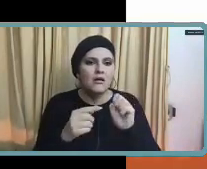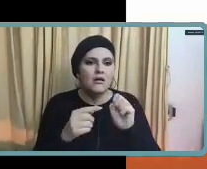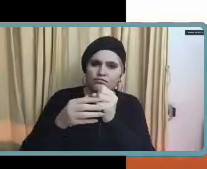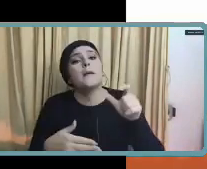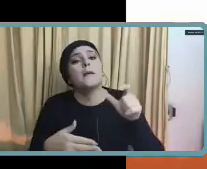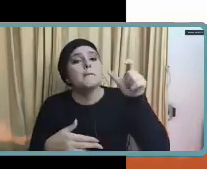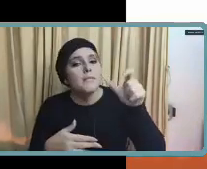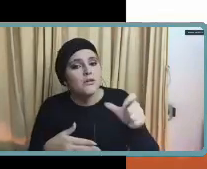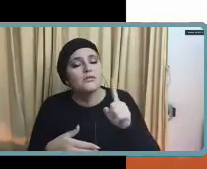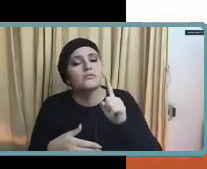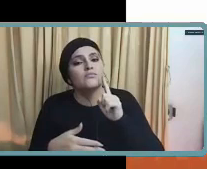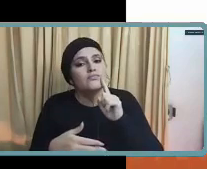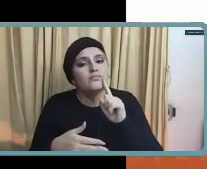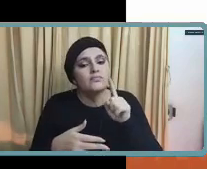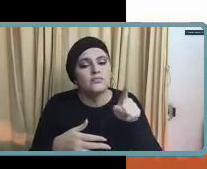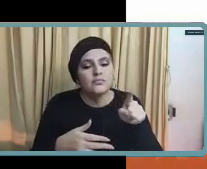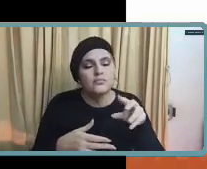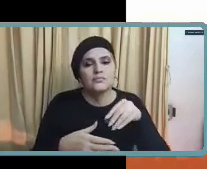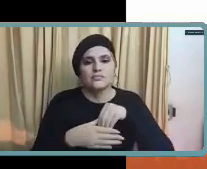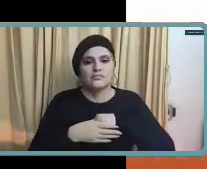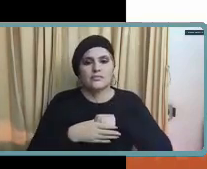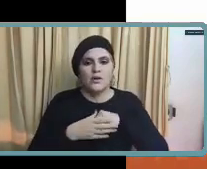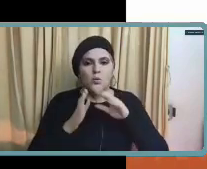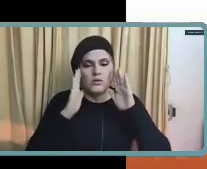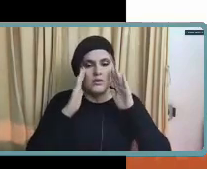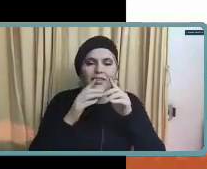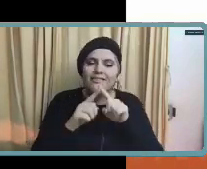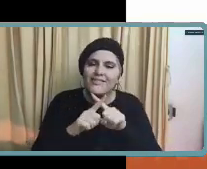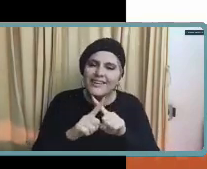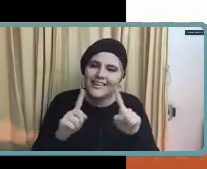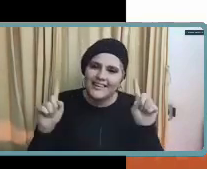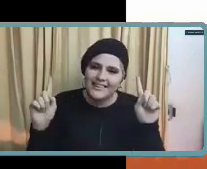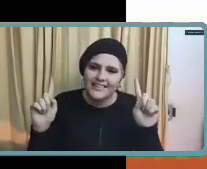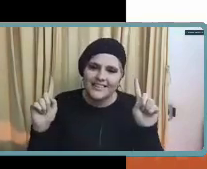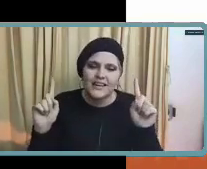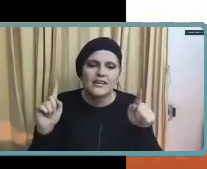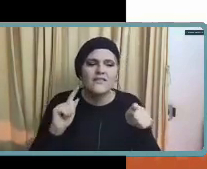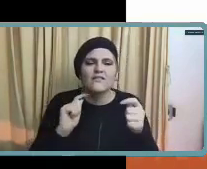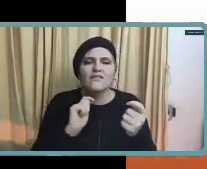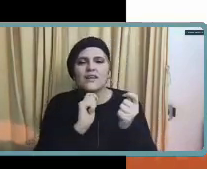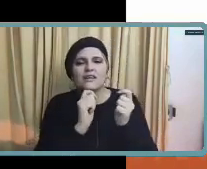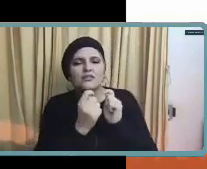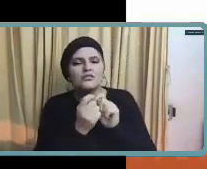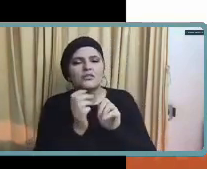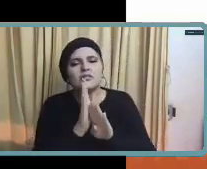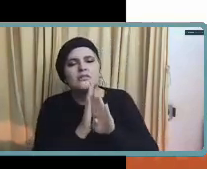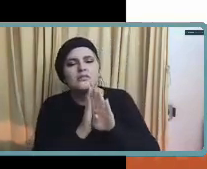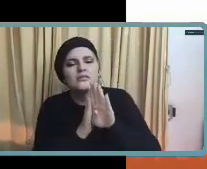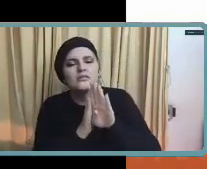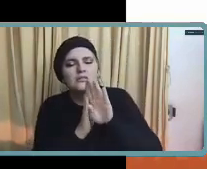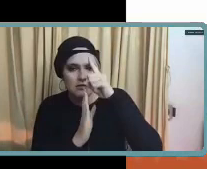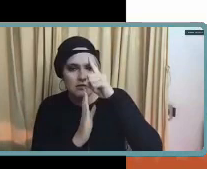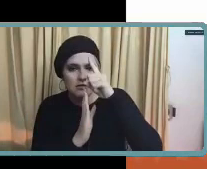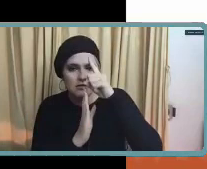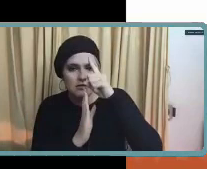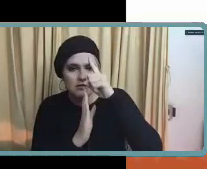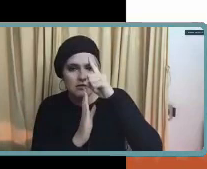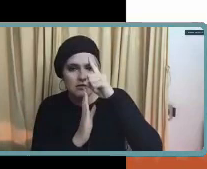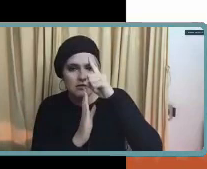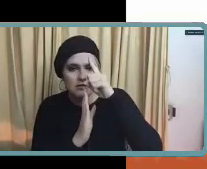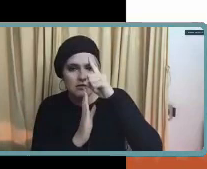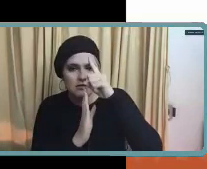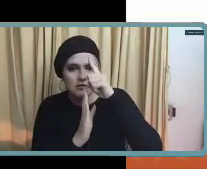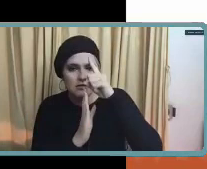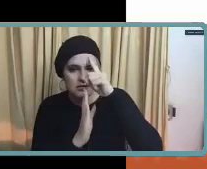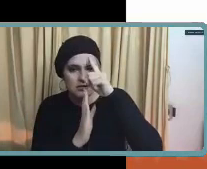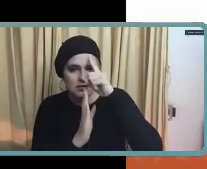una forma distinta de ser, una variación dentro del desarrollo de la neurodiversidad. Por lo tanto, un mismo